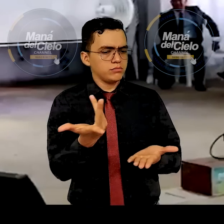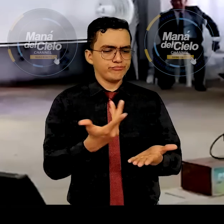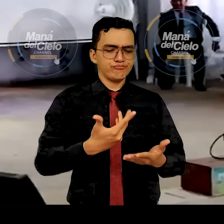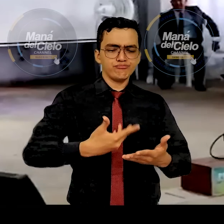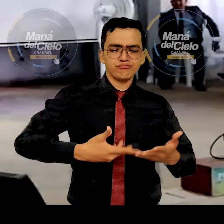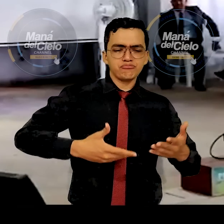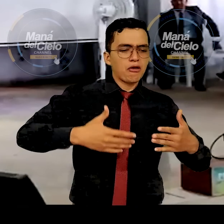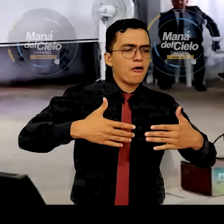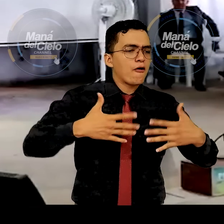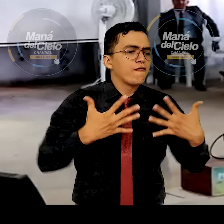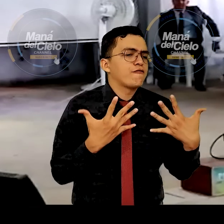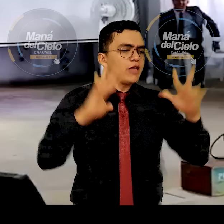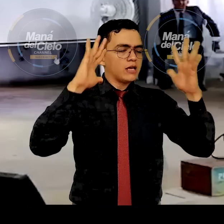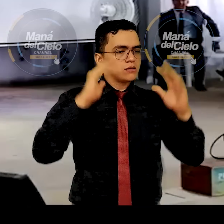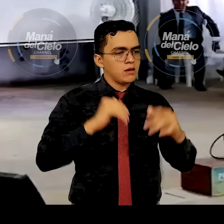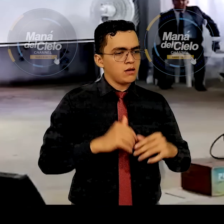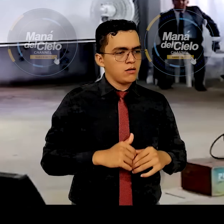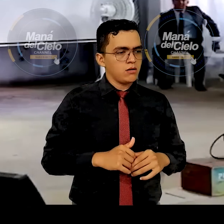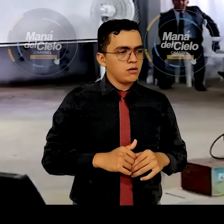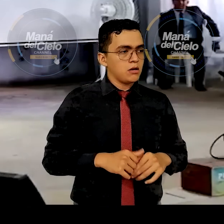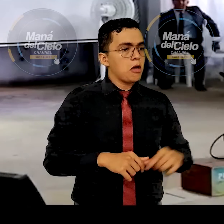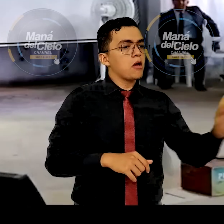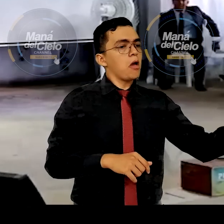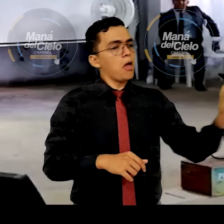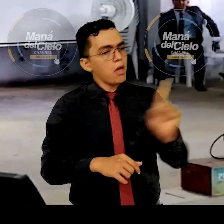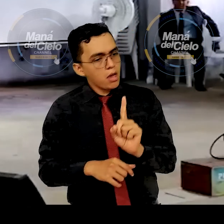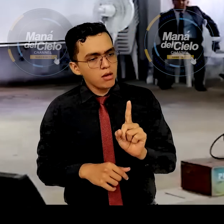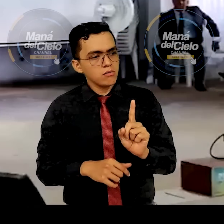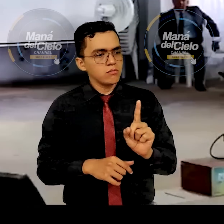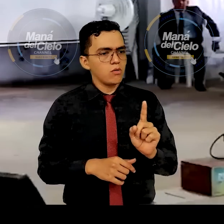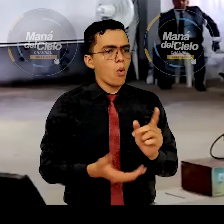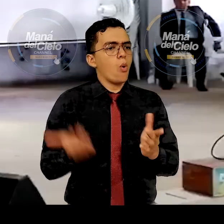Usted le hace una fiesta y a mí nunca me ha hecho una fiestecita.